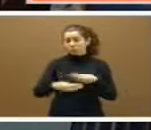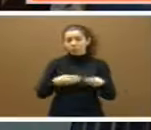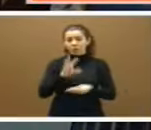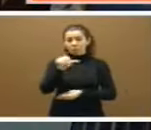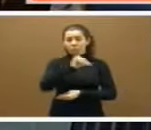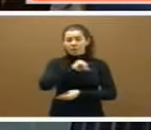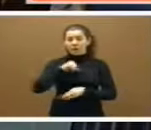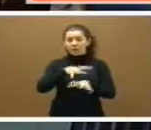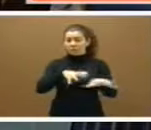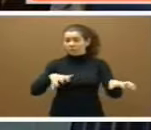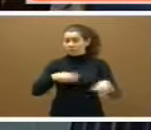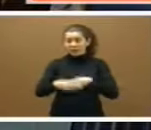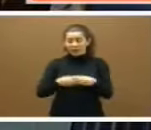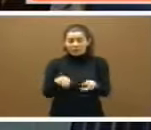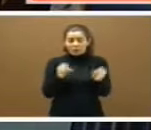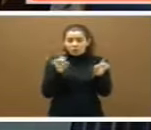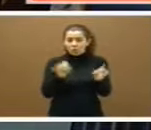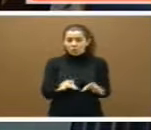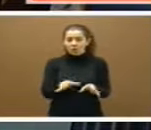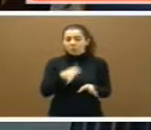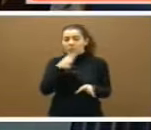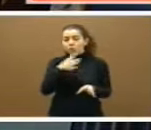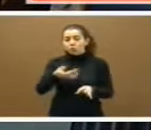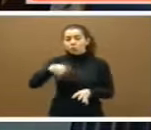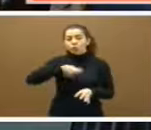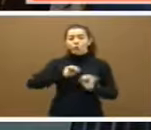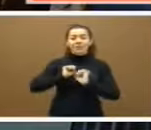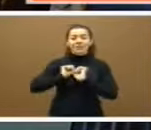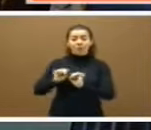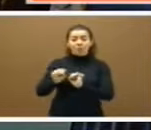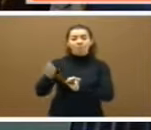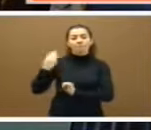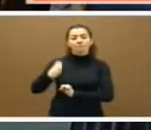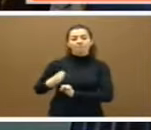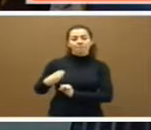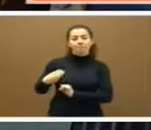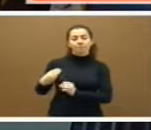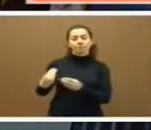comunidades autónomas. Por lo tanto, vamos a rechazar esta enmienda. Señores diputados.